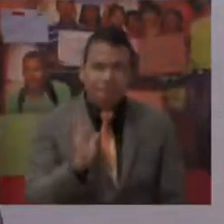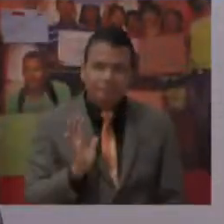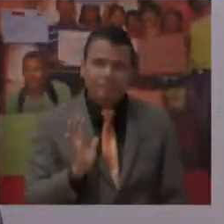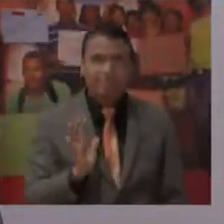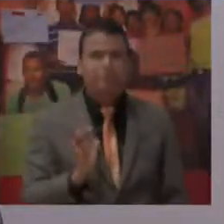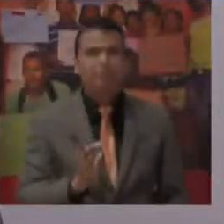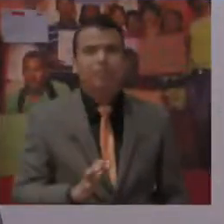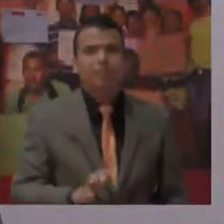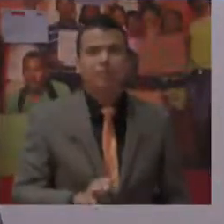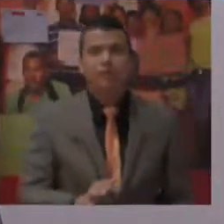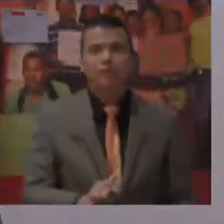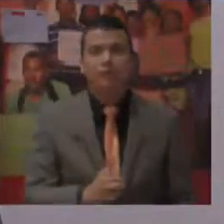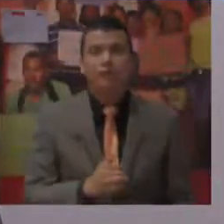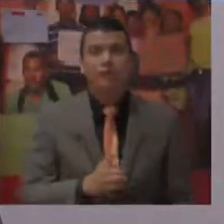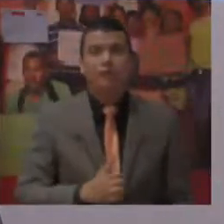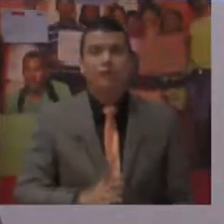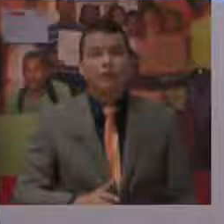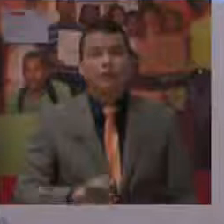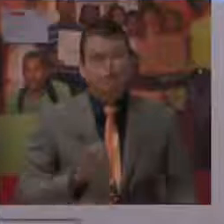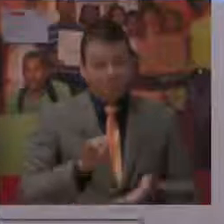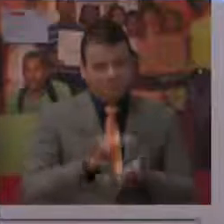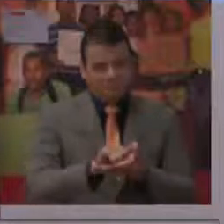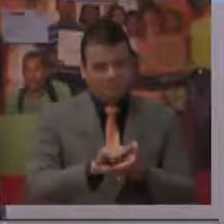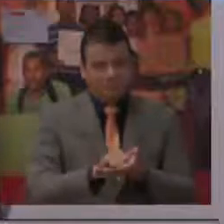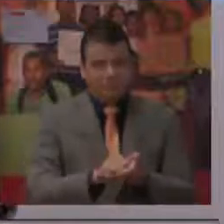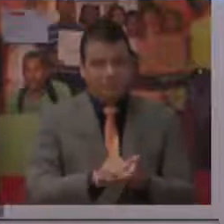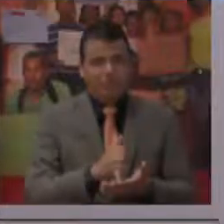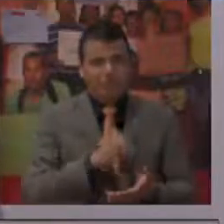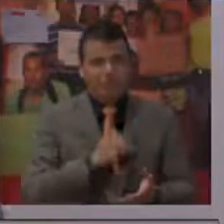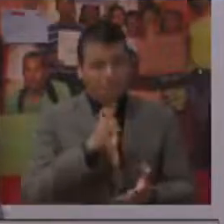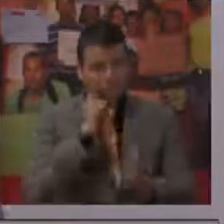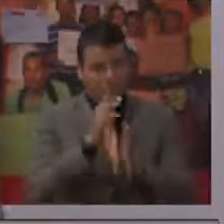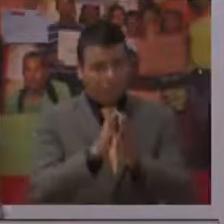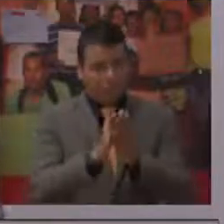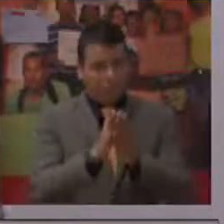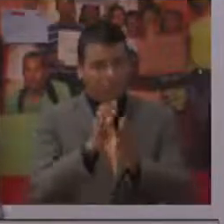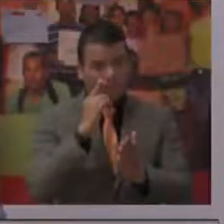Y esto me lleva a hacer el siguiente análisis